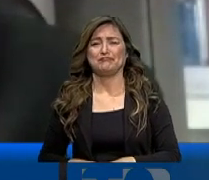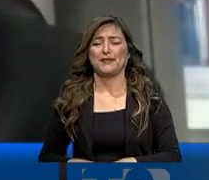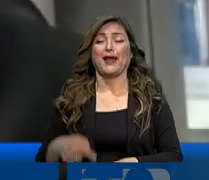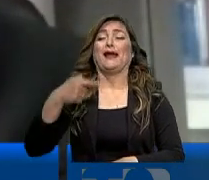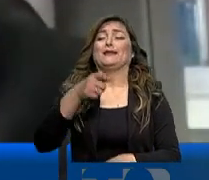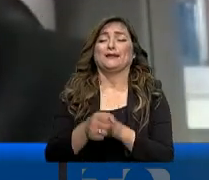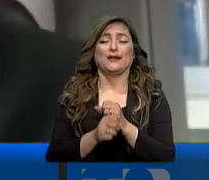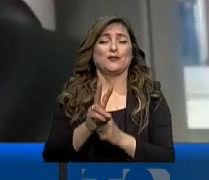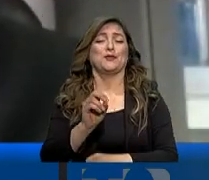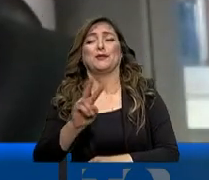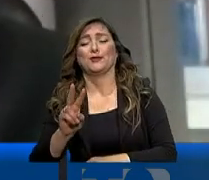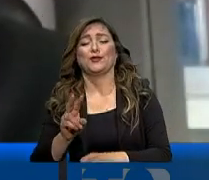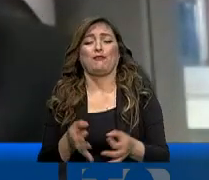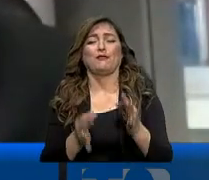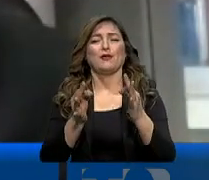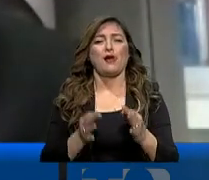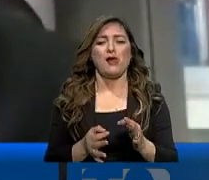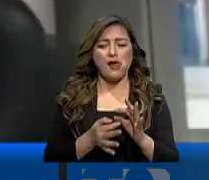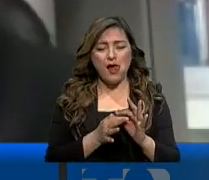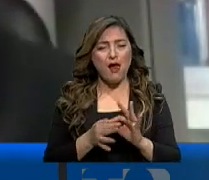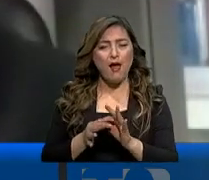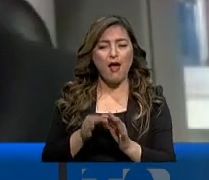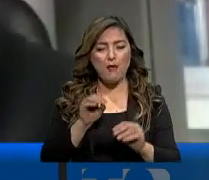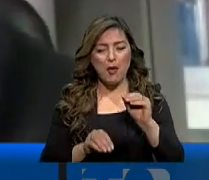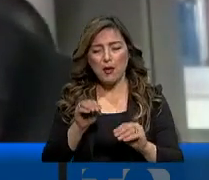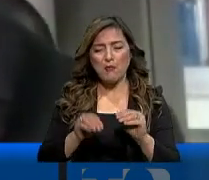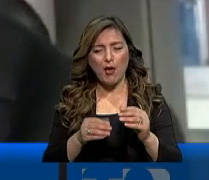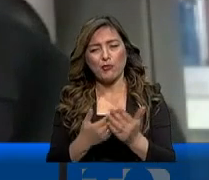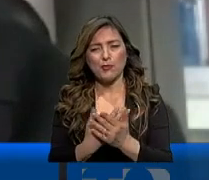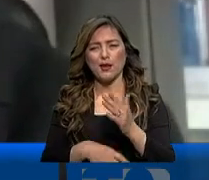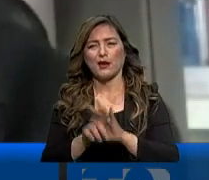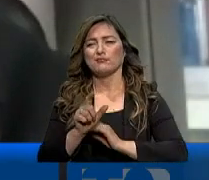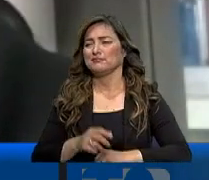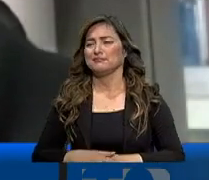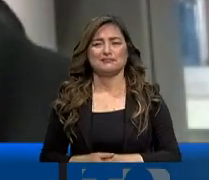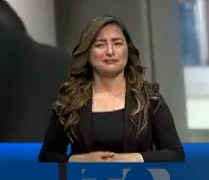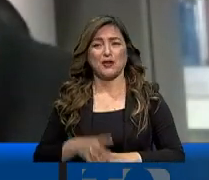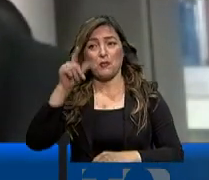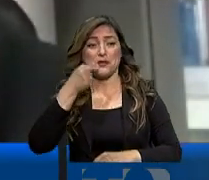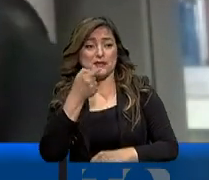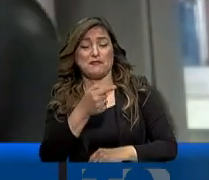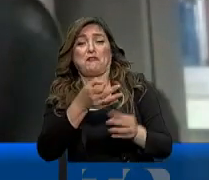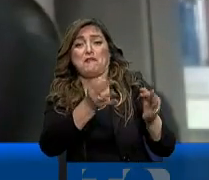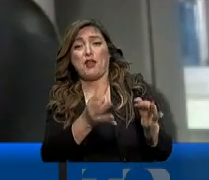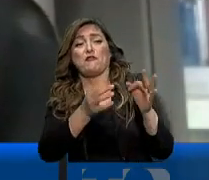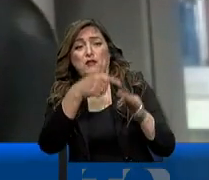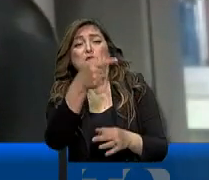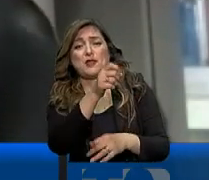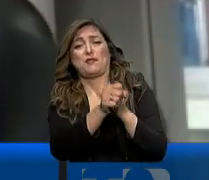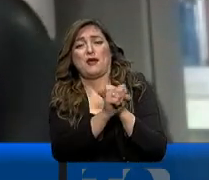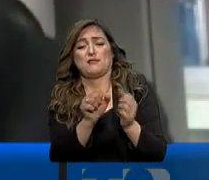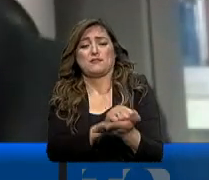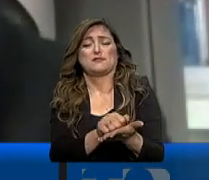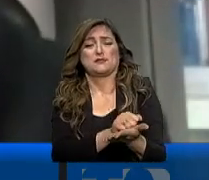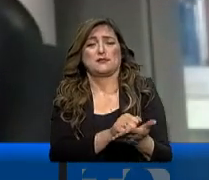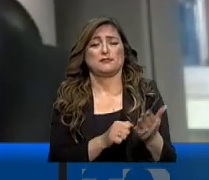un norte hacia donde caminar en materia de rehabilitación social. La lectura del gobierno es: para febrero tengo articulada la política pública, o un borrador